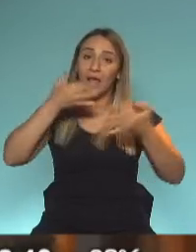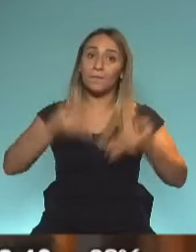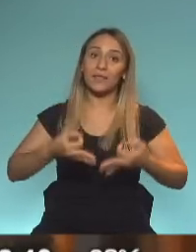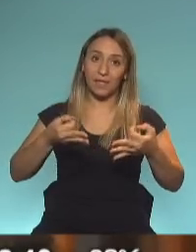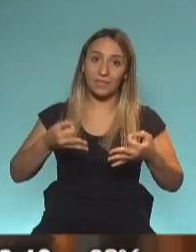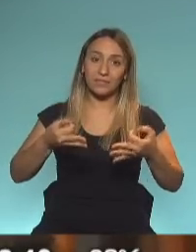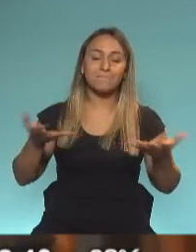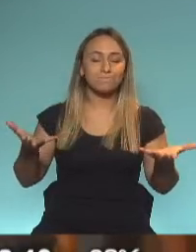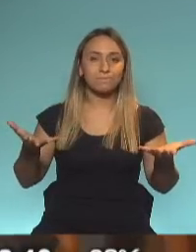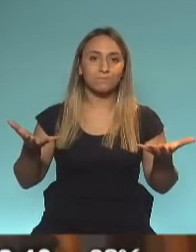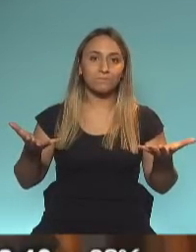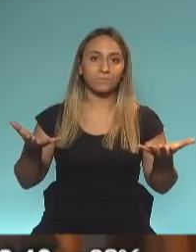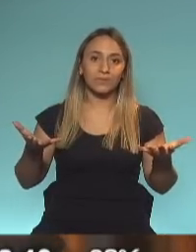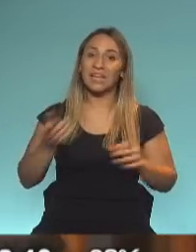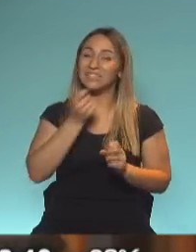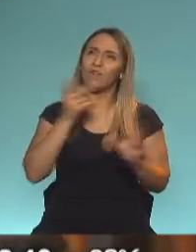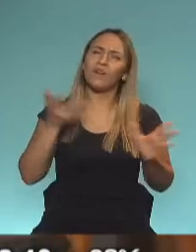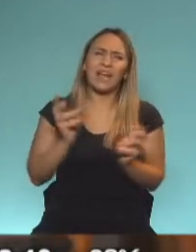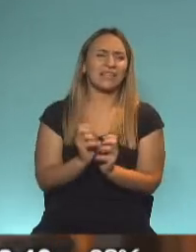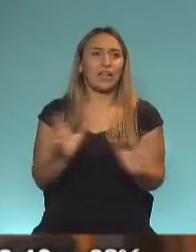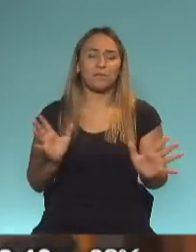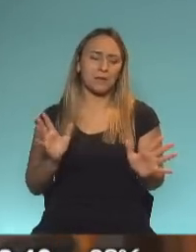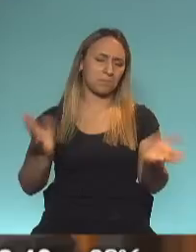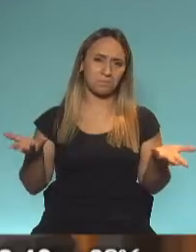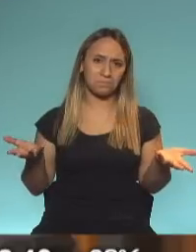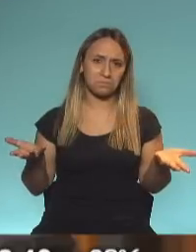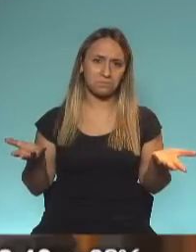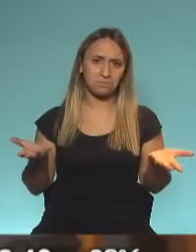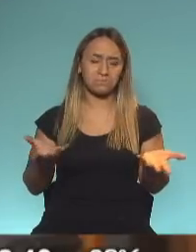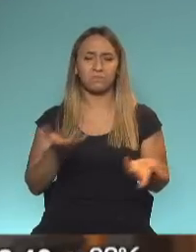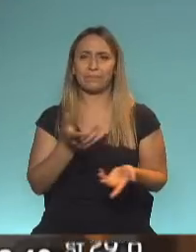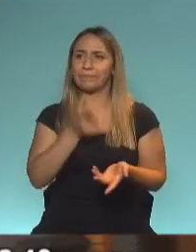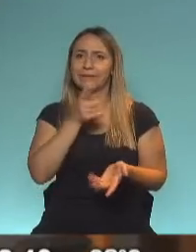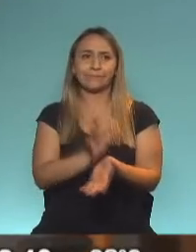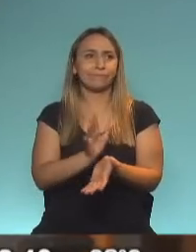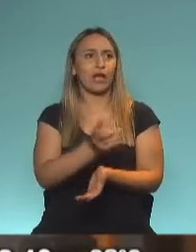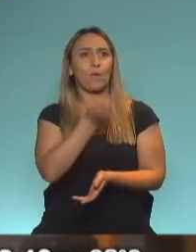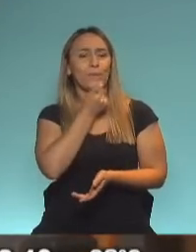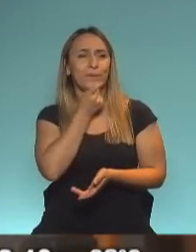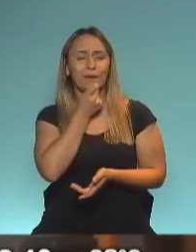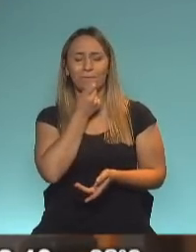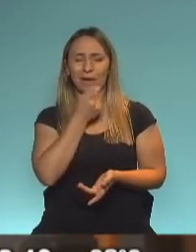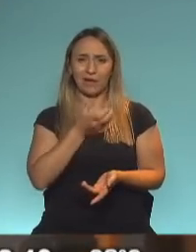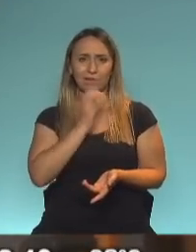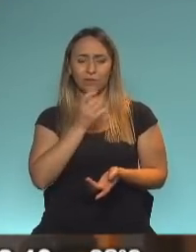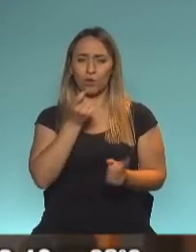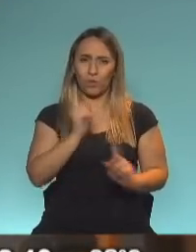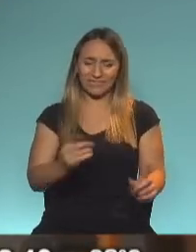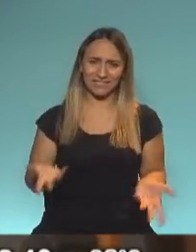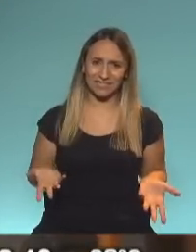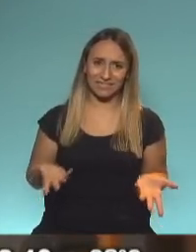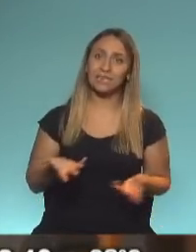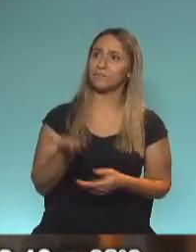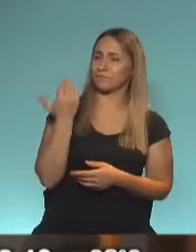Realmente, si no fuera tan dramático, sería casi una broma de mal gusto que el 30 de diciembre a las 9 de la